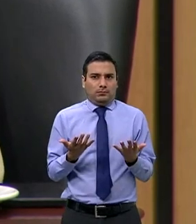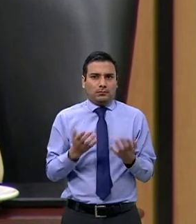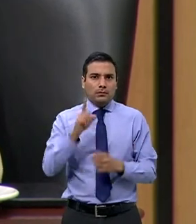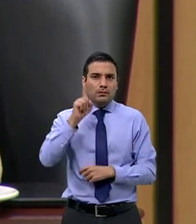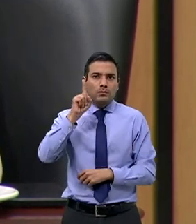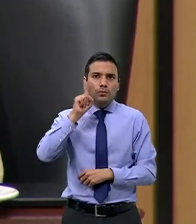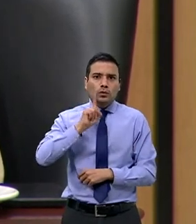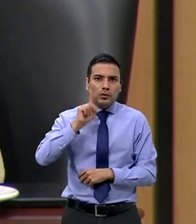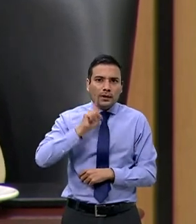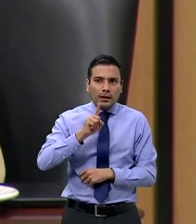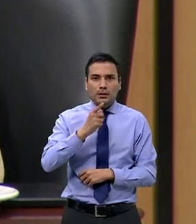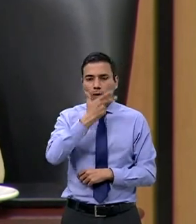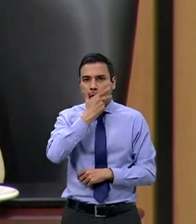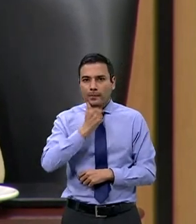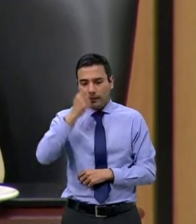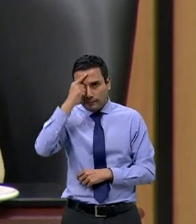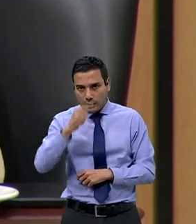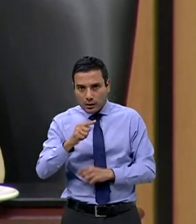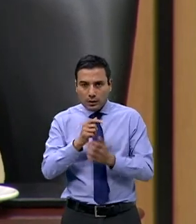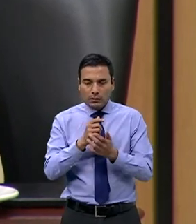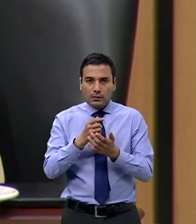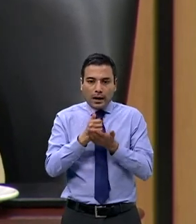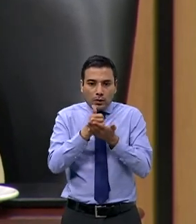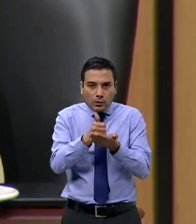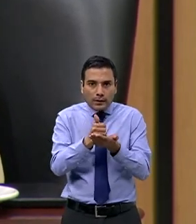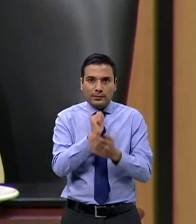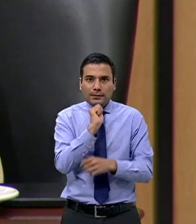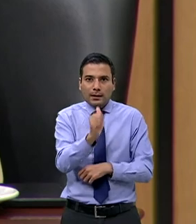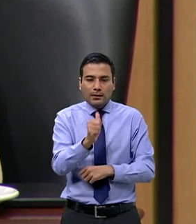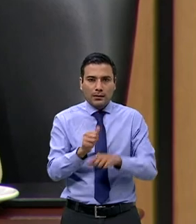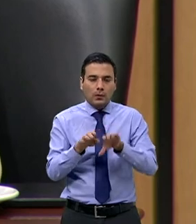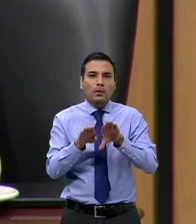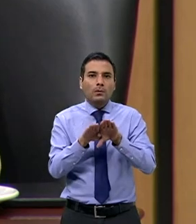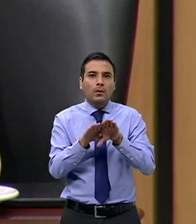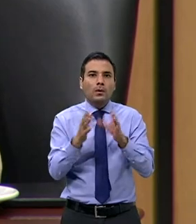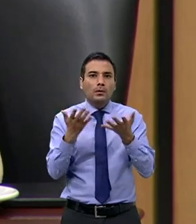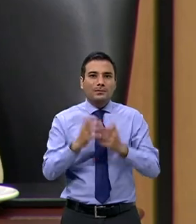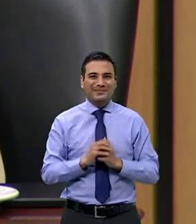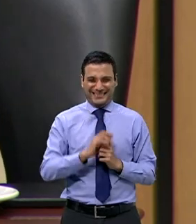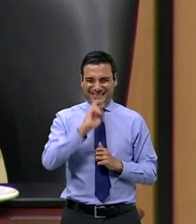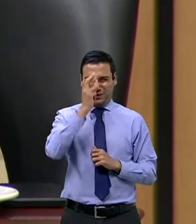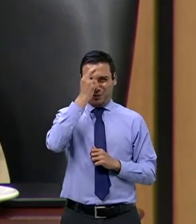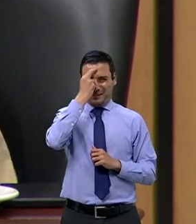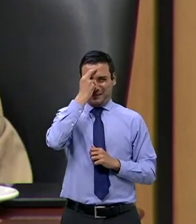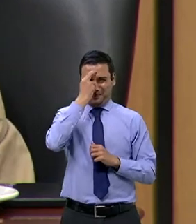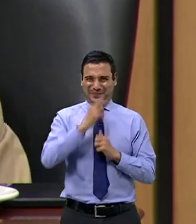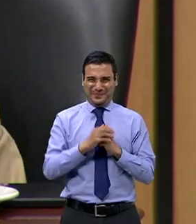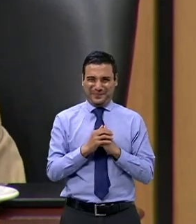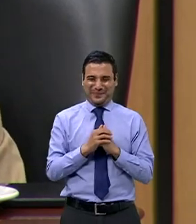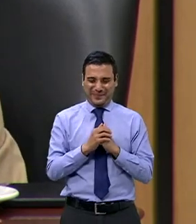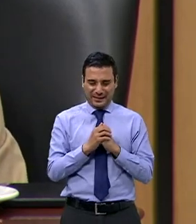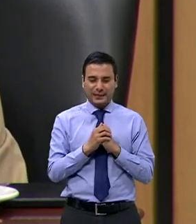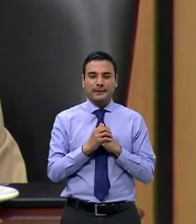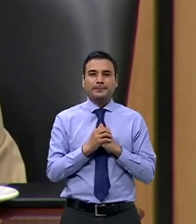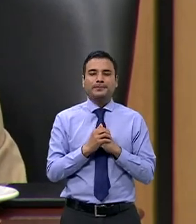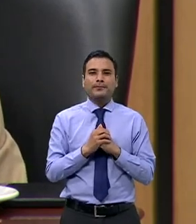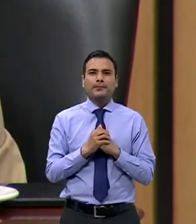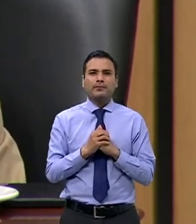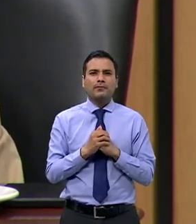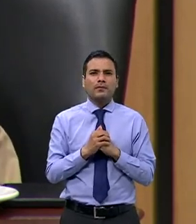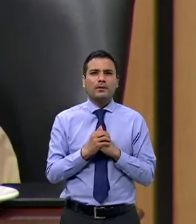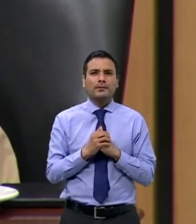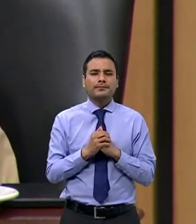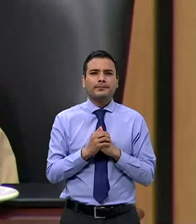mujeres y hombres de mexico recordemos tan solo que programas y que recurso ha dolido